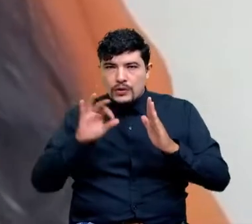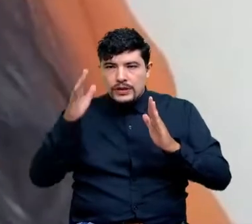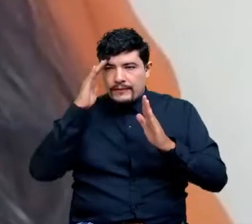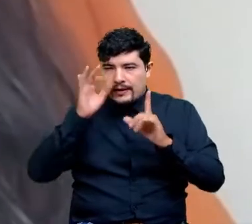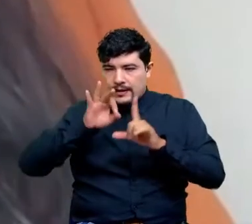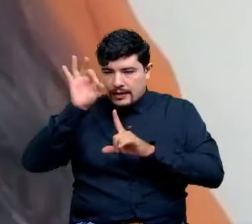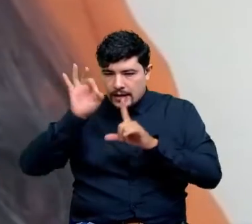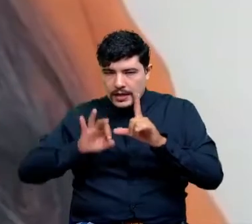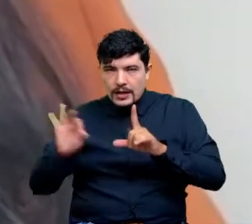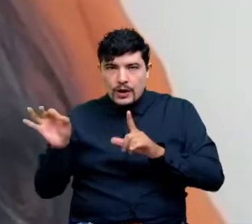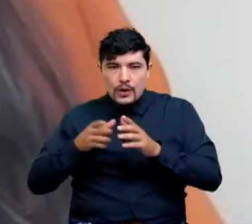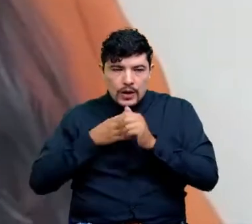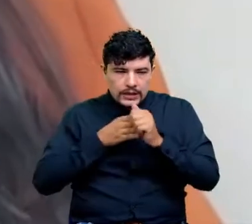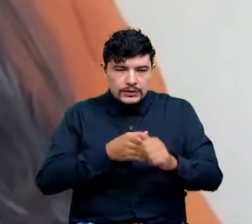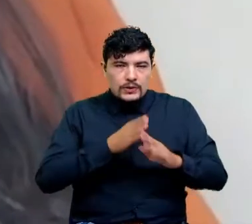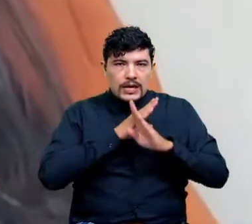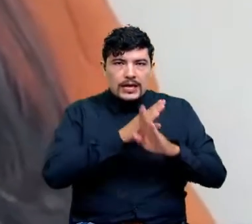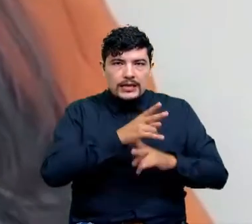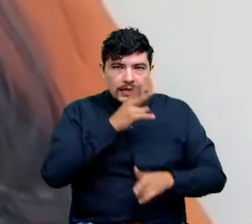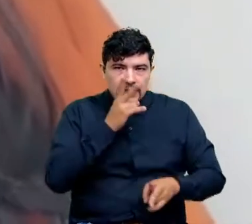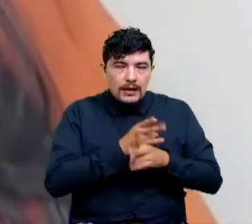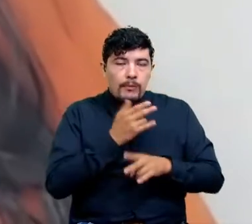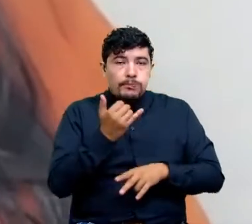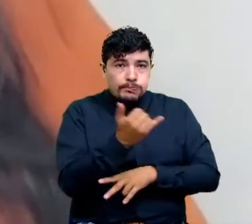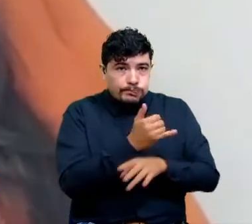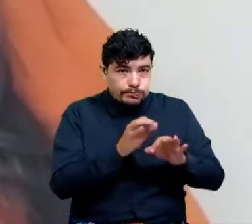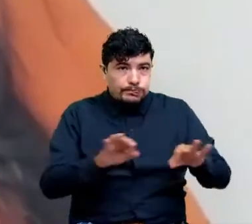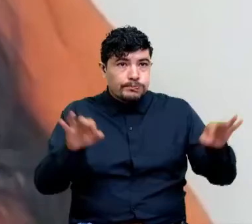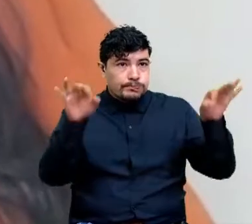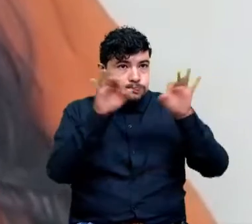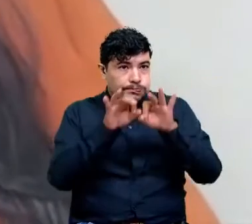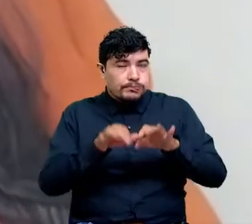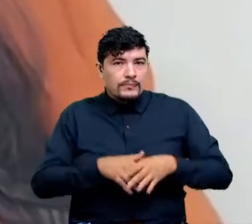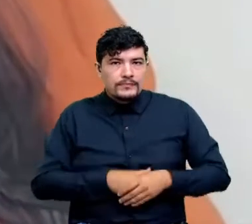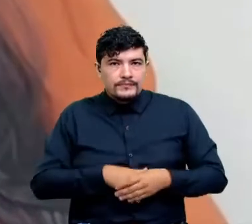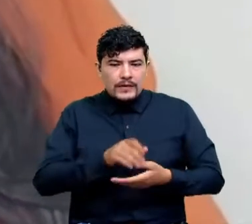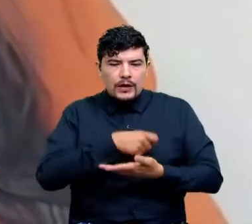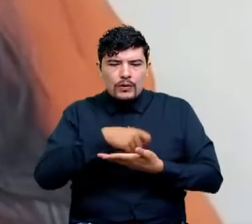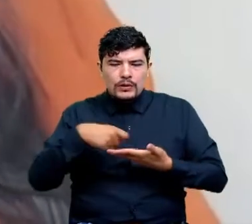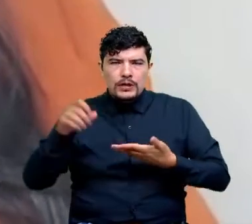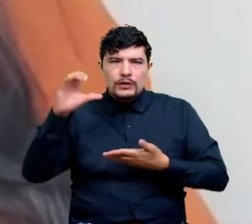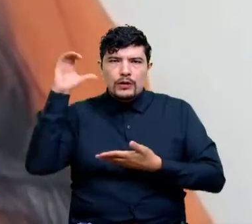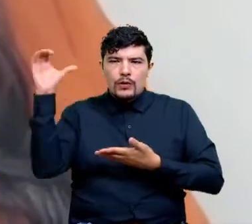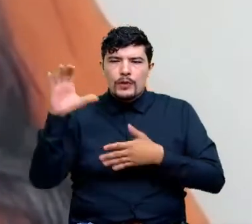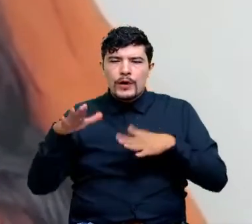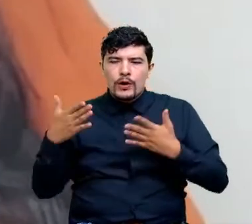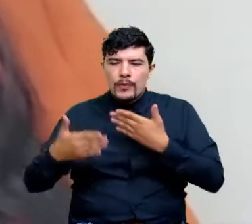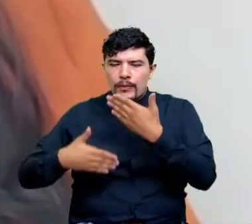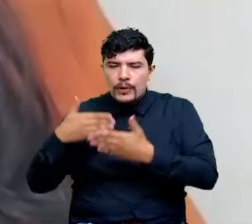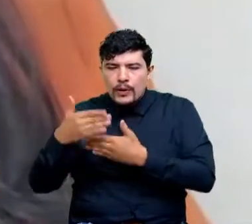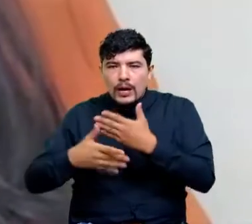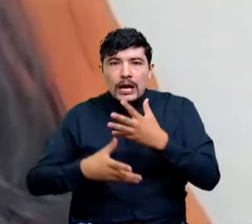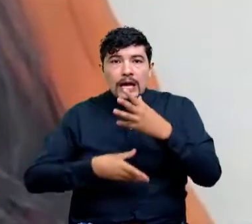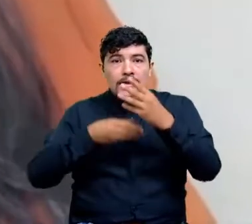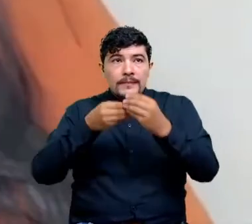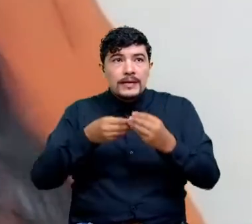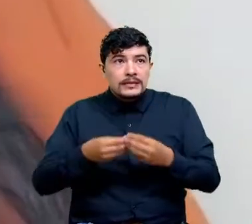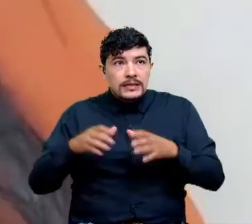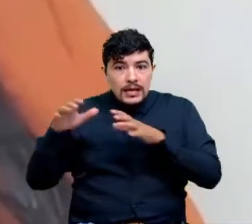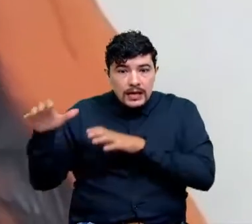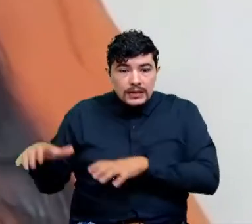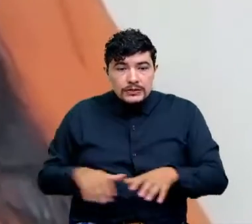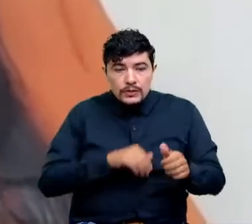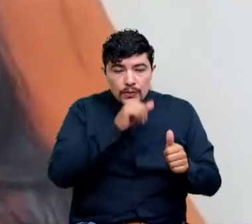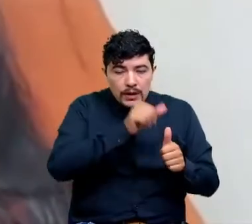la parte de gestión de riesgo, que es muy importante, cómo se contrata en Colombia y qué acciones específicas desde